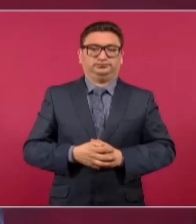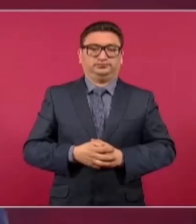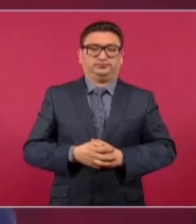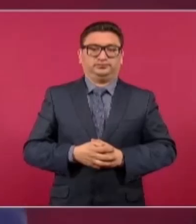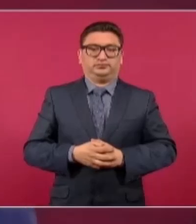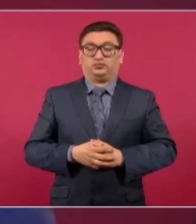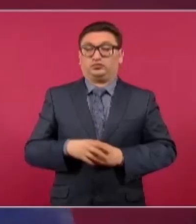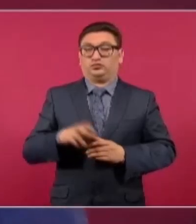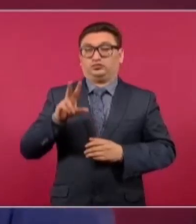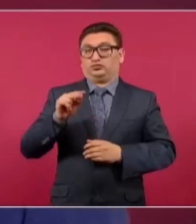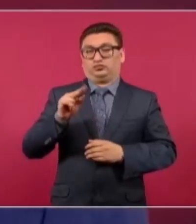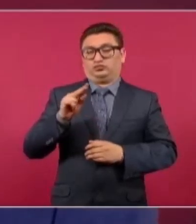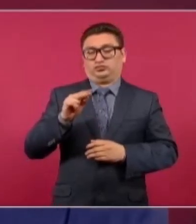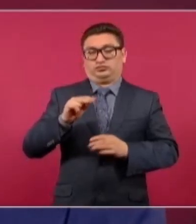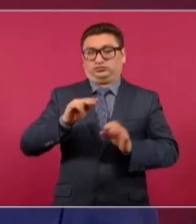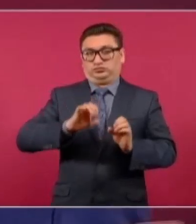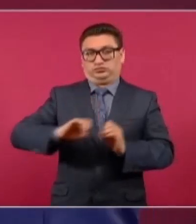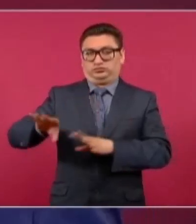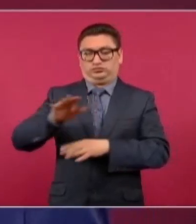No, no se descarta nada.